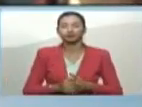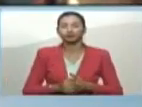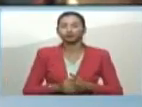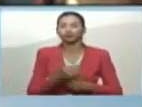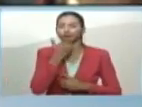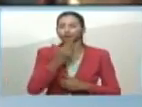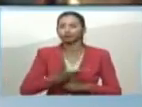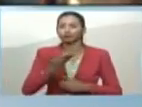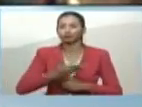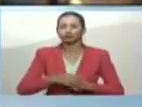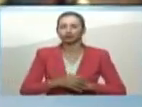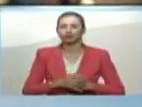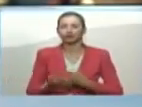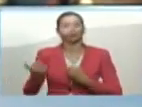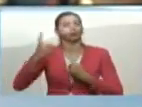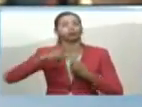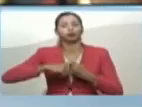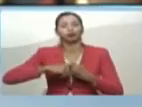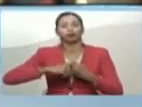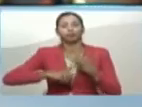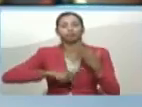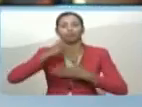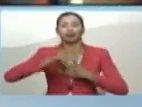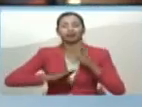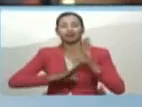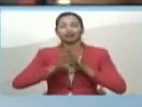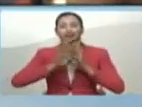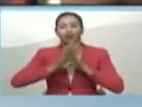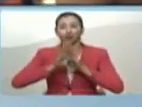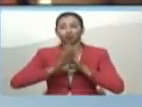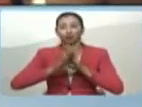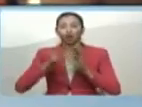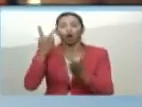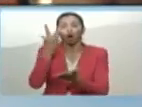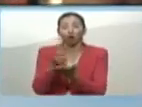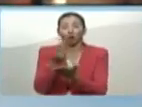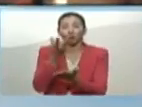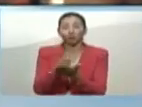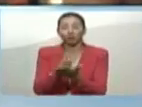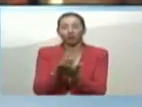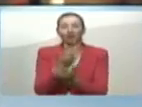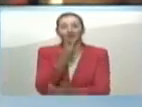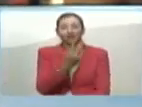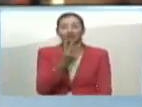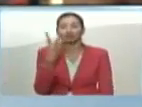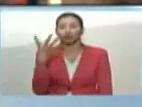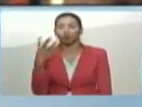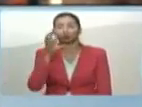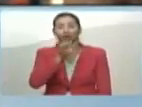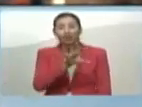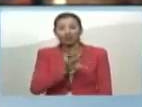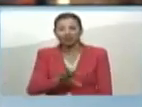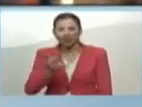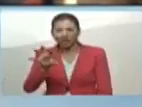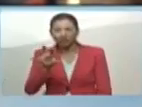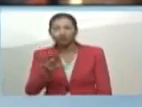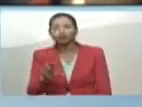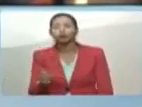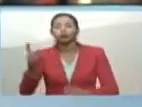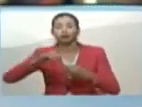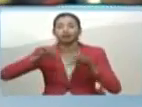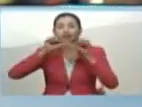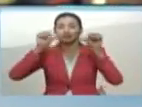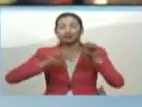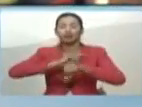presidente, la incorporación de los planes de desarrollo de las comunas de los 24 estados al Sistema Nacional